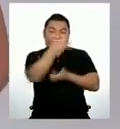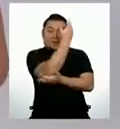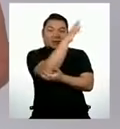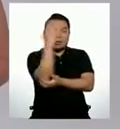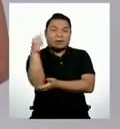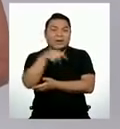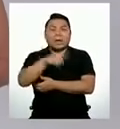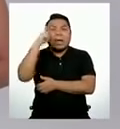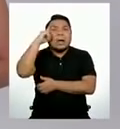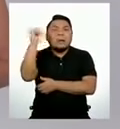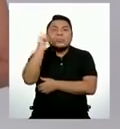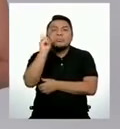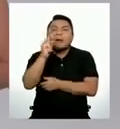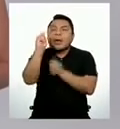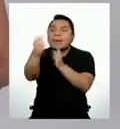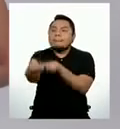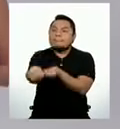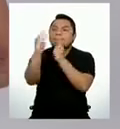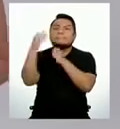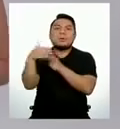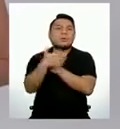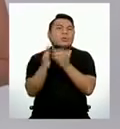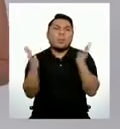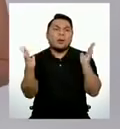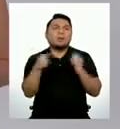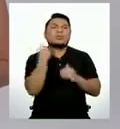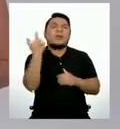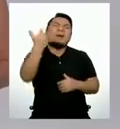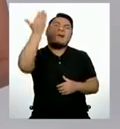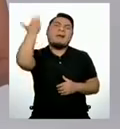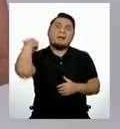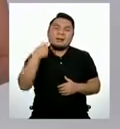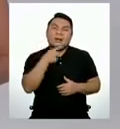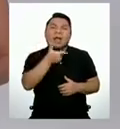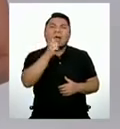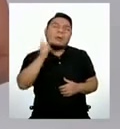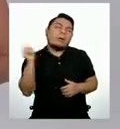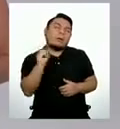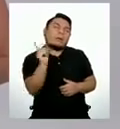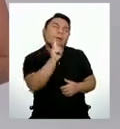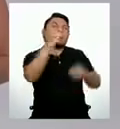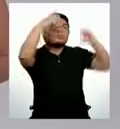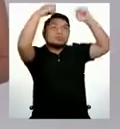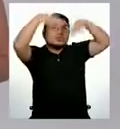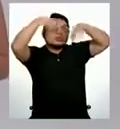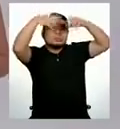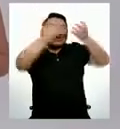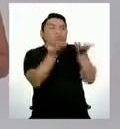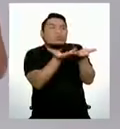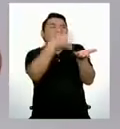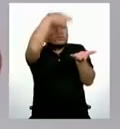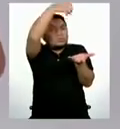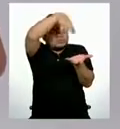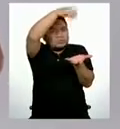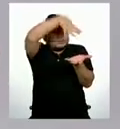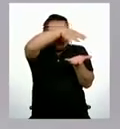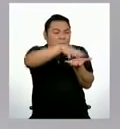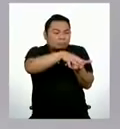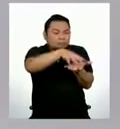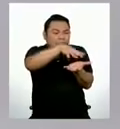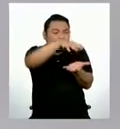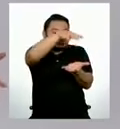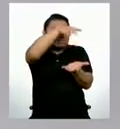sabían pescar. En esos tiempos solo juntaban y guardaban el agua de las lluvias que a veces sabía,